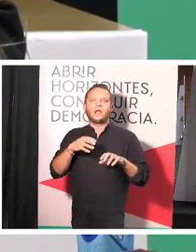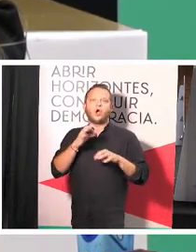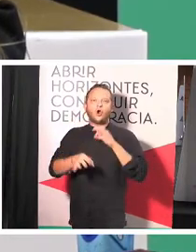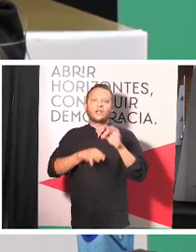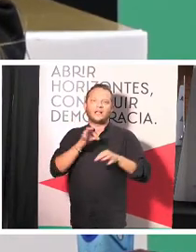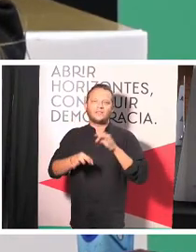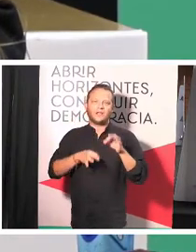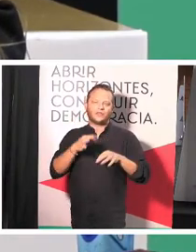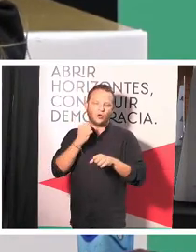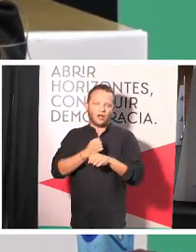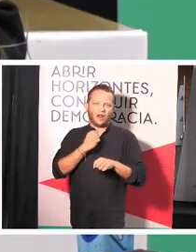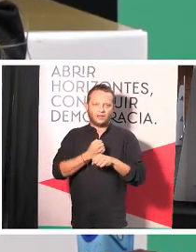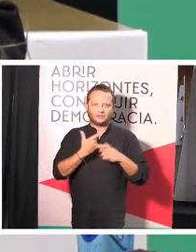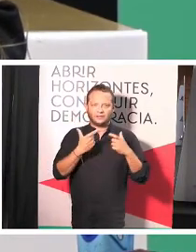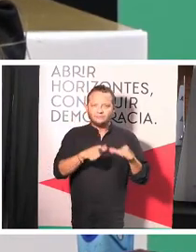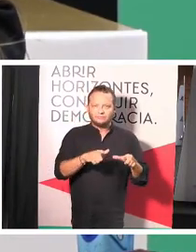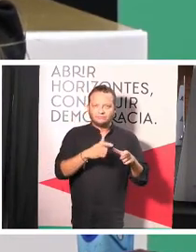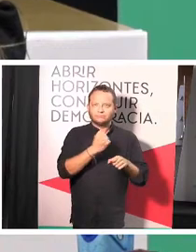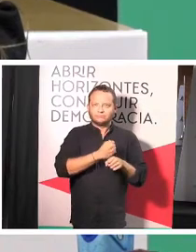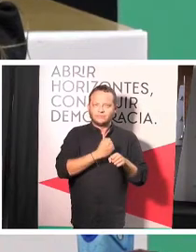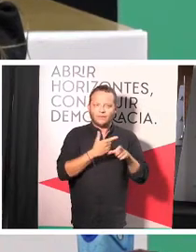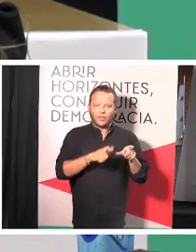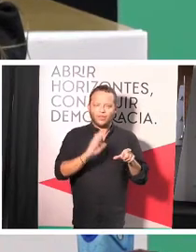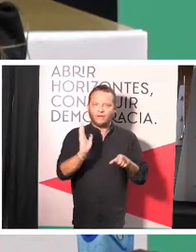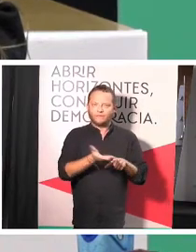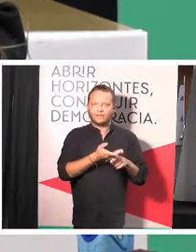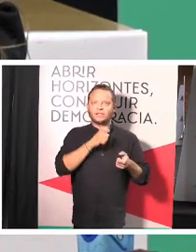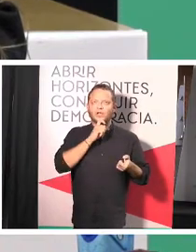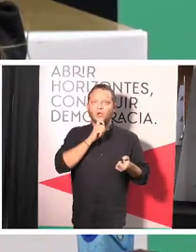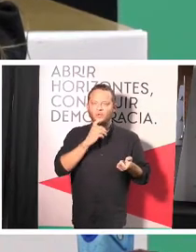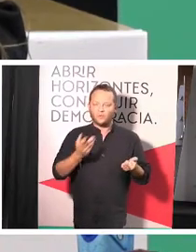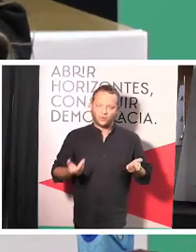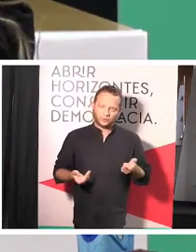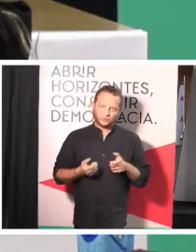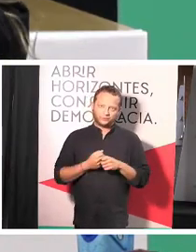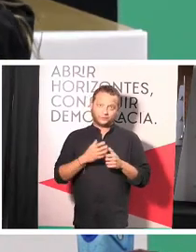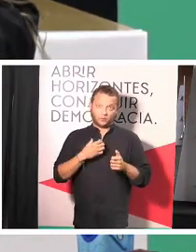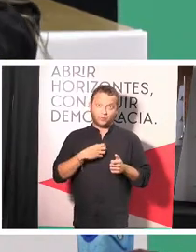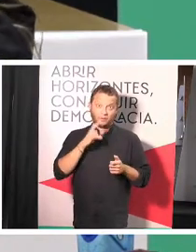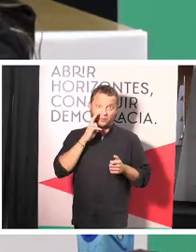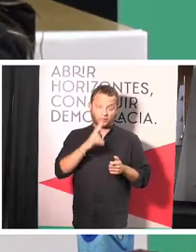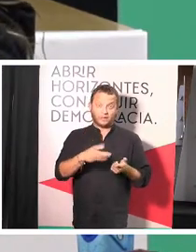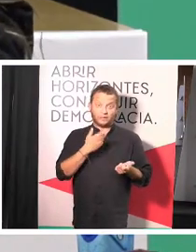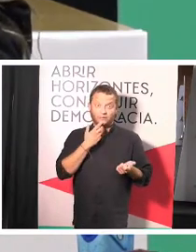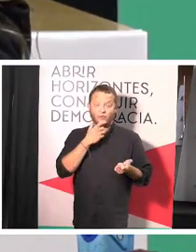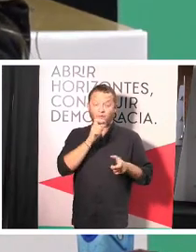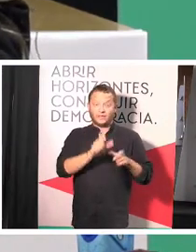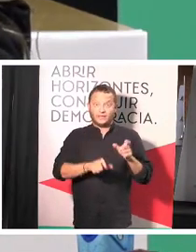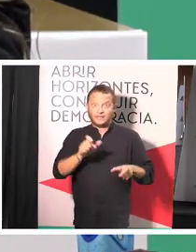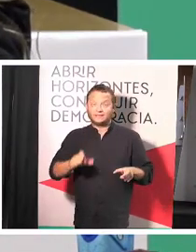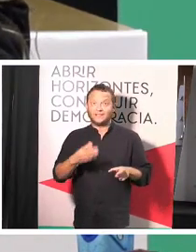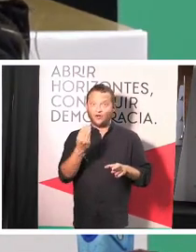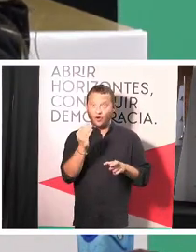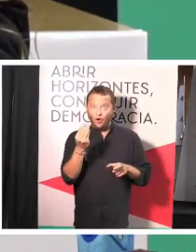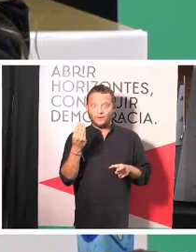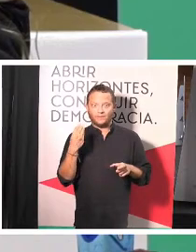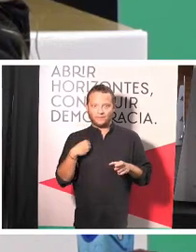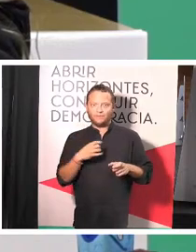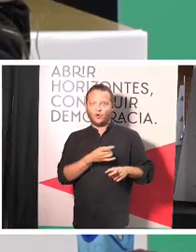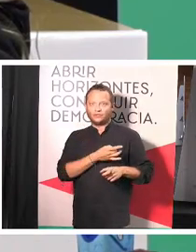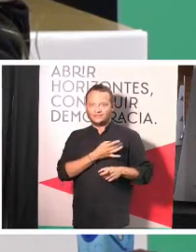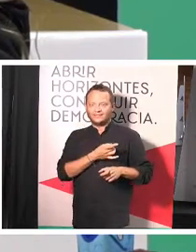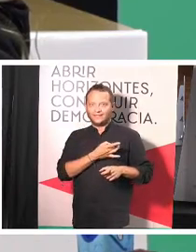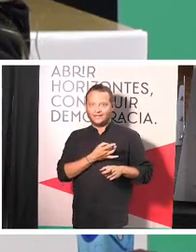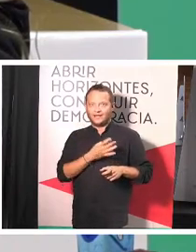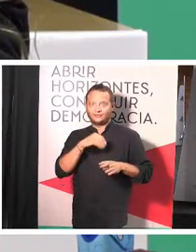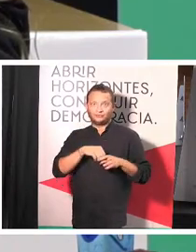clase trabajadora? Que esto también se puede ver en la presencia de gente joven en los sindicatos, que cada